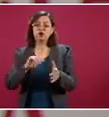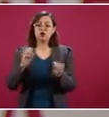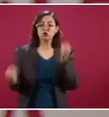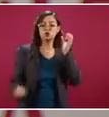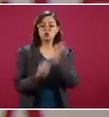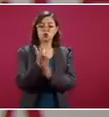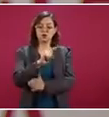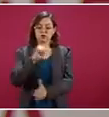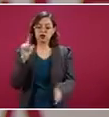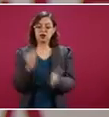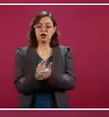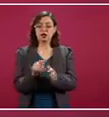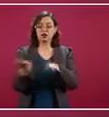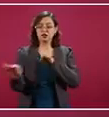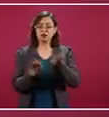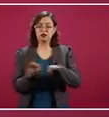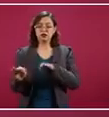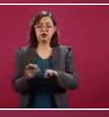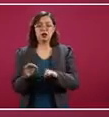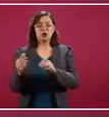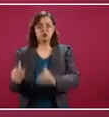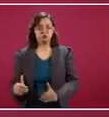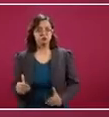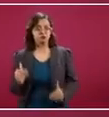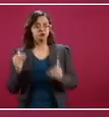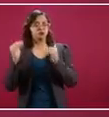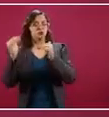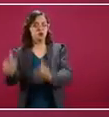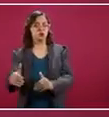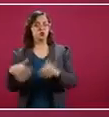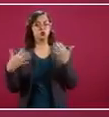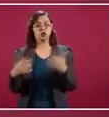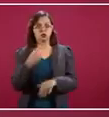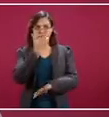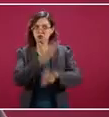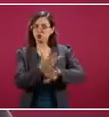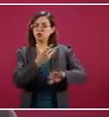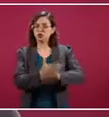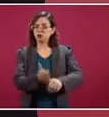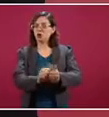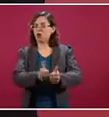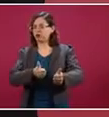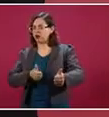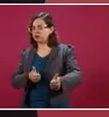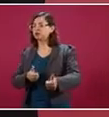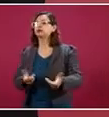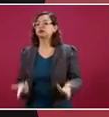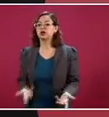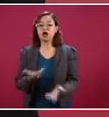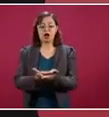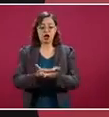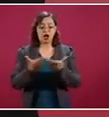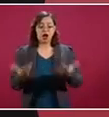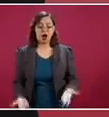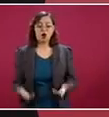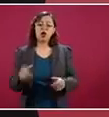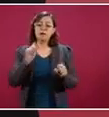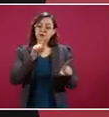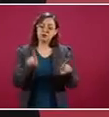legislación laboral que, por cierto, es más avanzada que la de Estados Unidos, y ahora previsiones